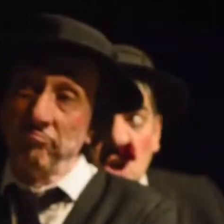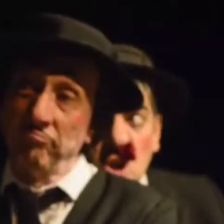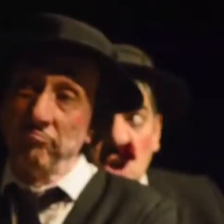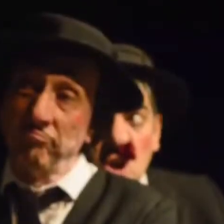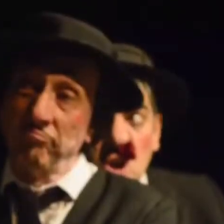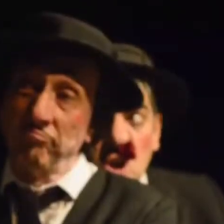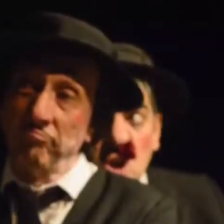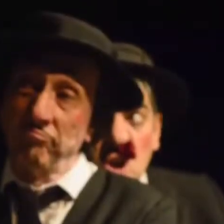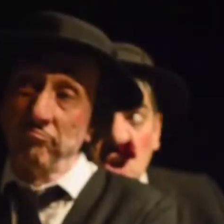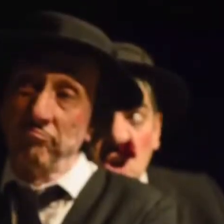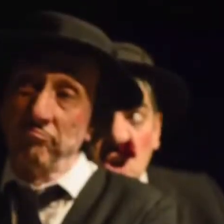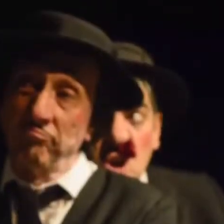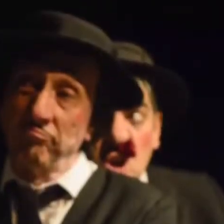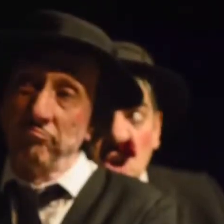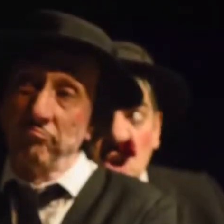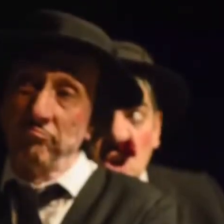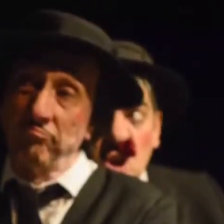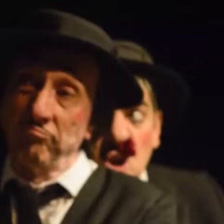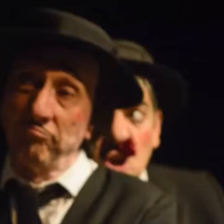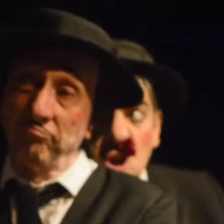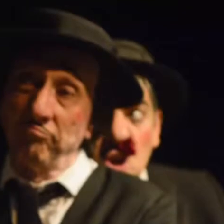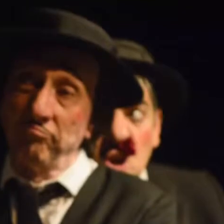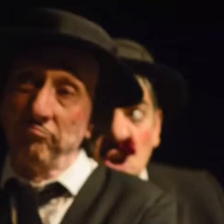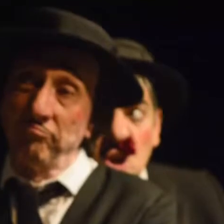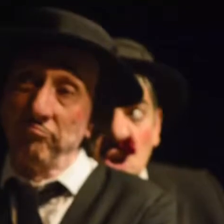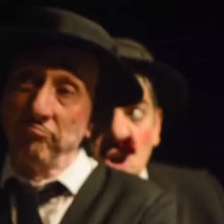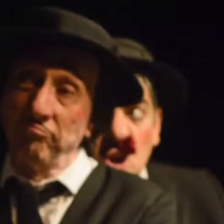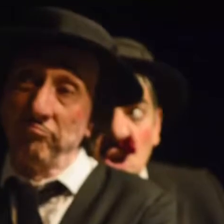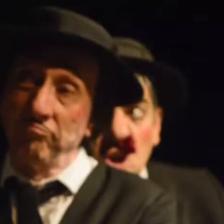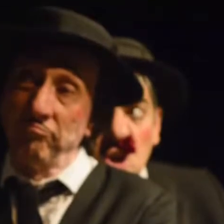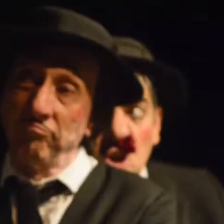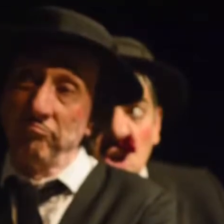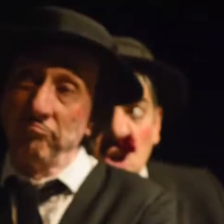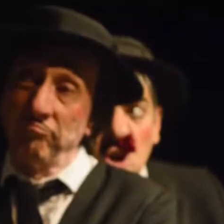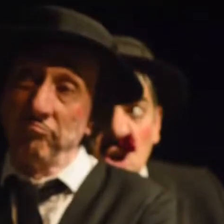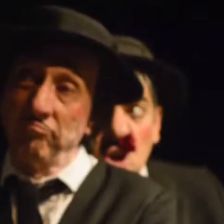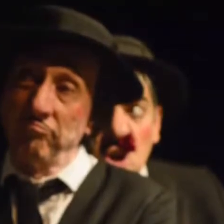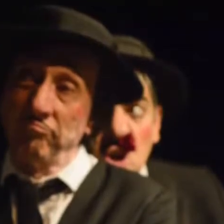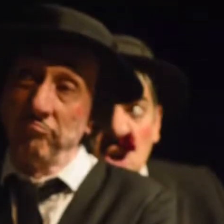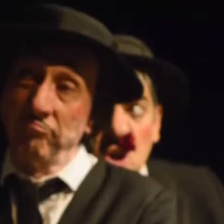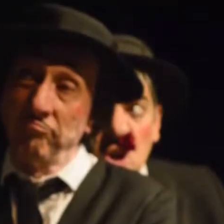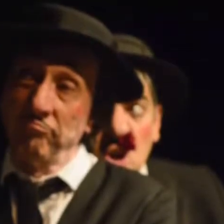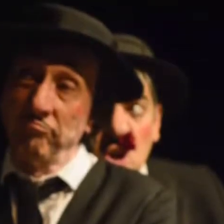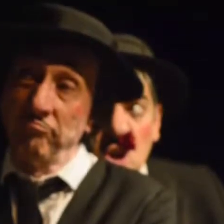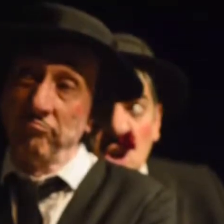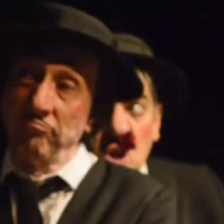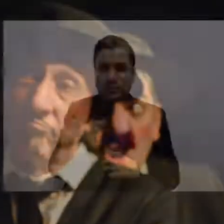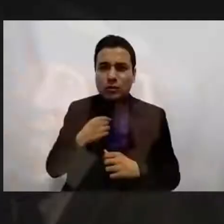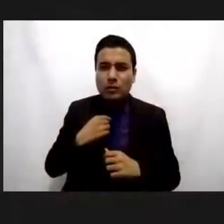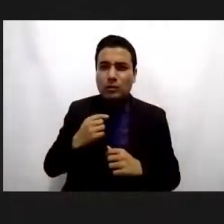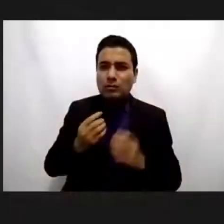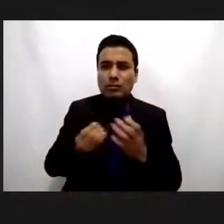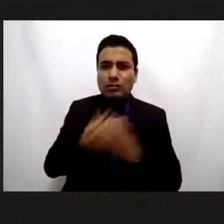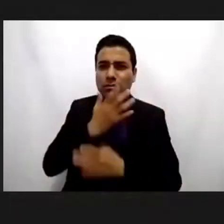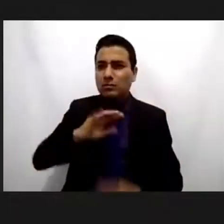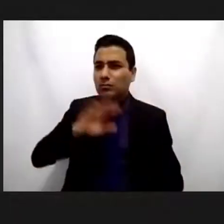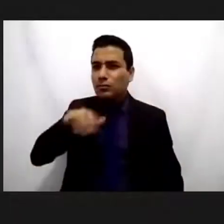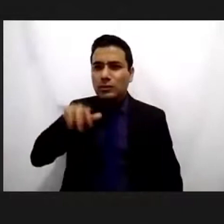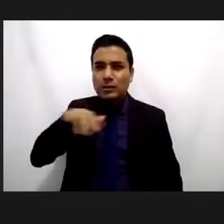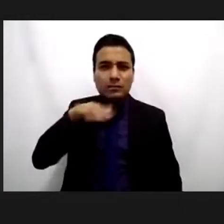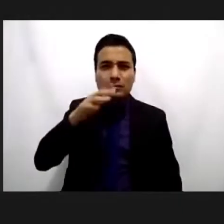método específico de entrenamiento que no sea el de salir a buscar pareidolia y apofenia. Es